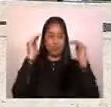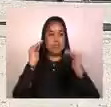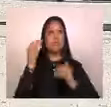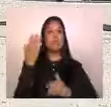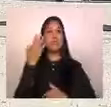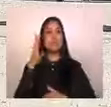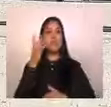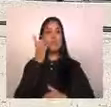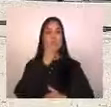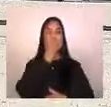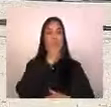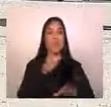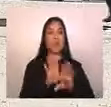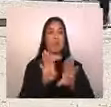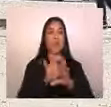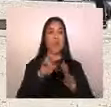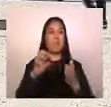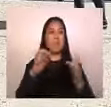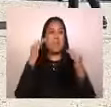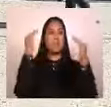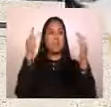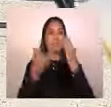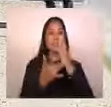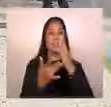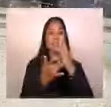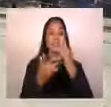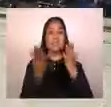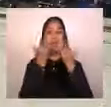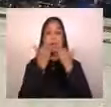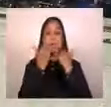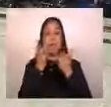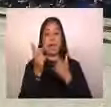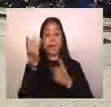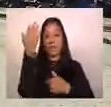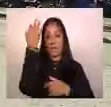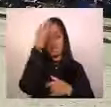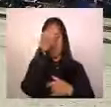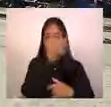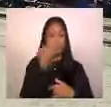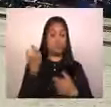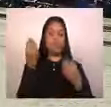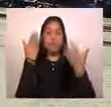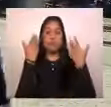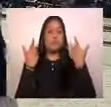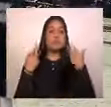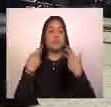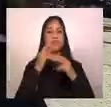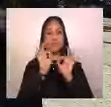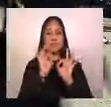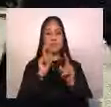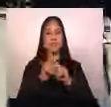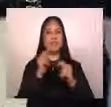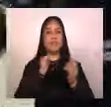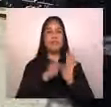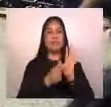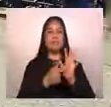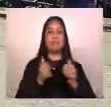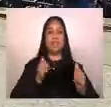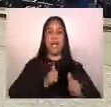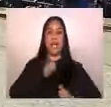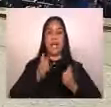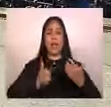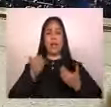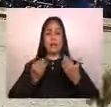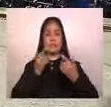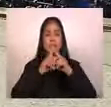como profesionales, técnicos en alimentos y belleza. Representan con todo el ánimo y la actitud a su